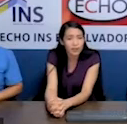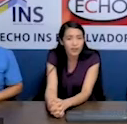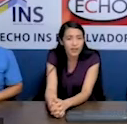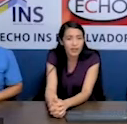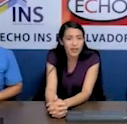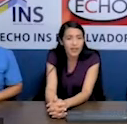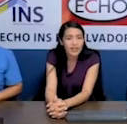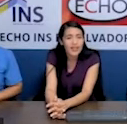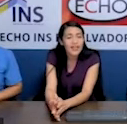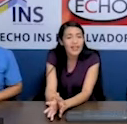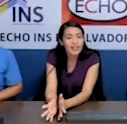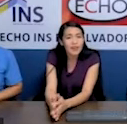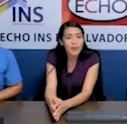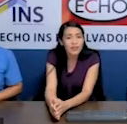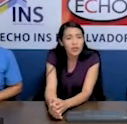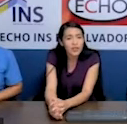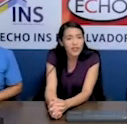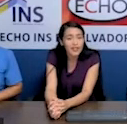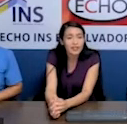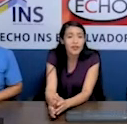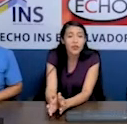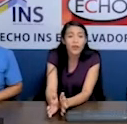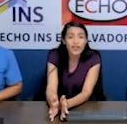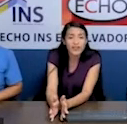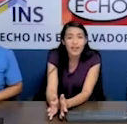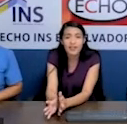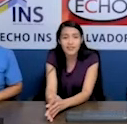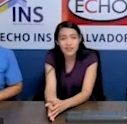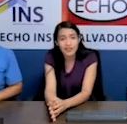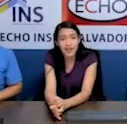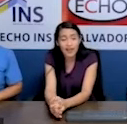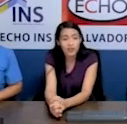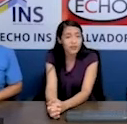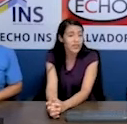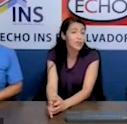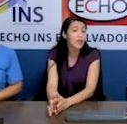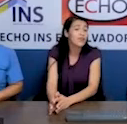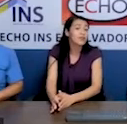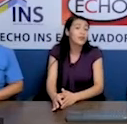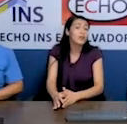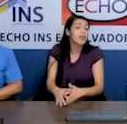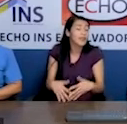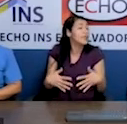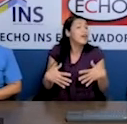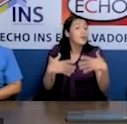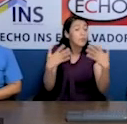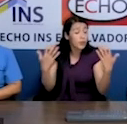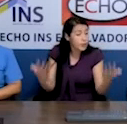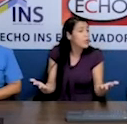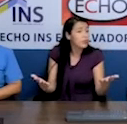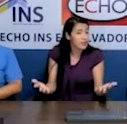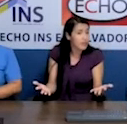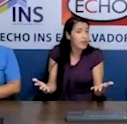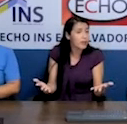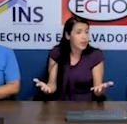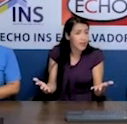nivel de la columna vertebral. La edad de aparición es entre los 40 y 60 años, estamos hablando de una edad